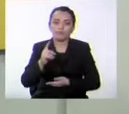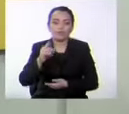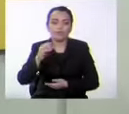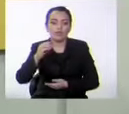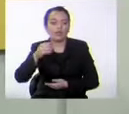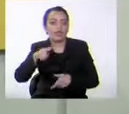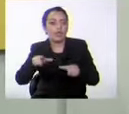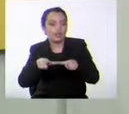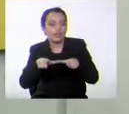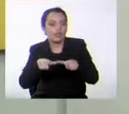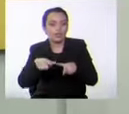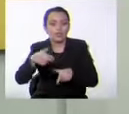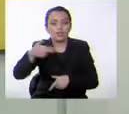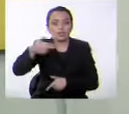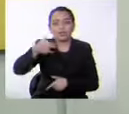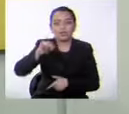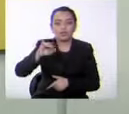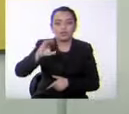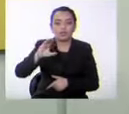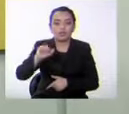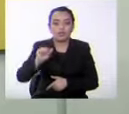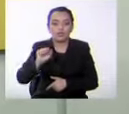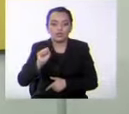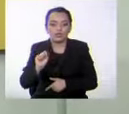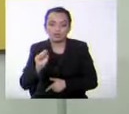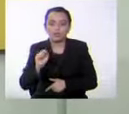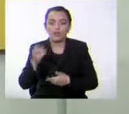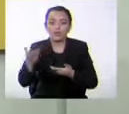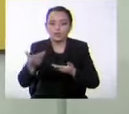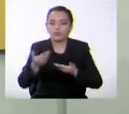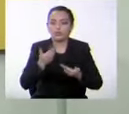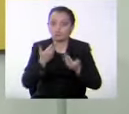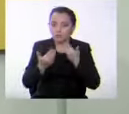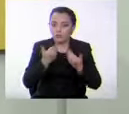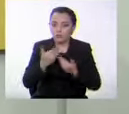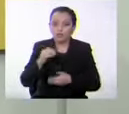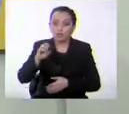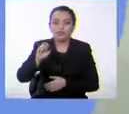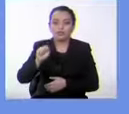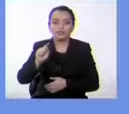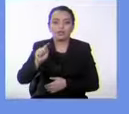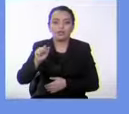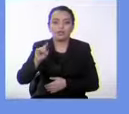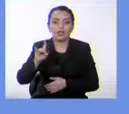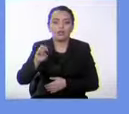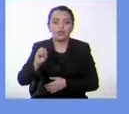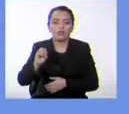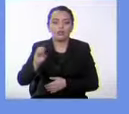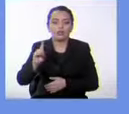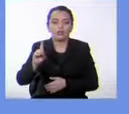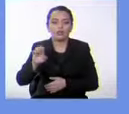ciencias sociales también y nos ayuda para definir qué es Estado de Derecho.